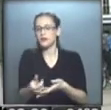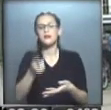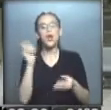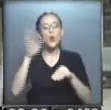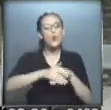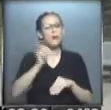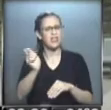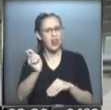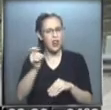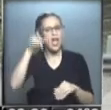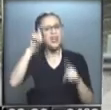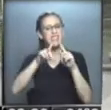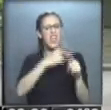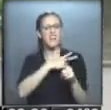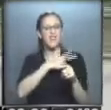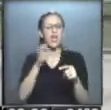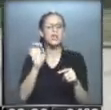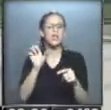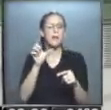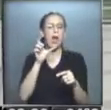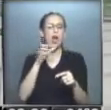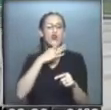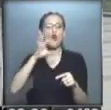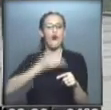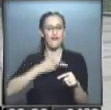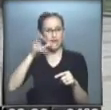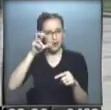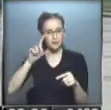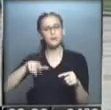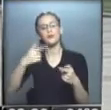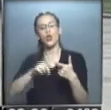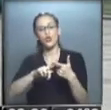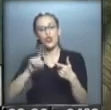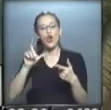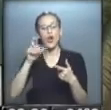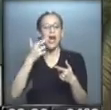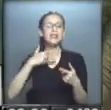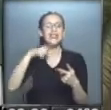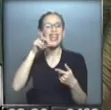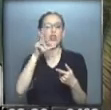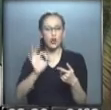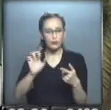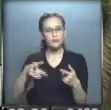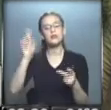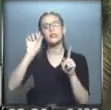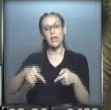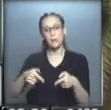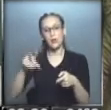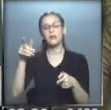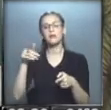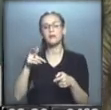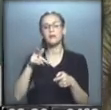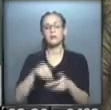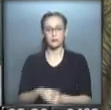el ex jefe de la CIDE, Juan Bautista Joffre, el ex agente aeroportuario, Pablo Alfredo Carpintero, y el responsable del sitio web